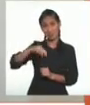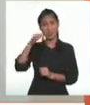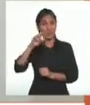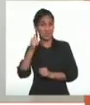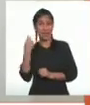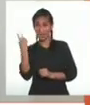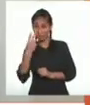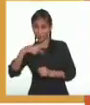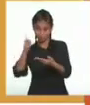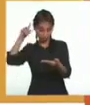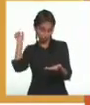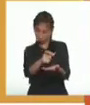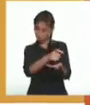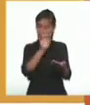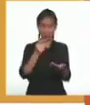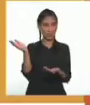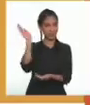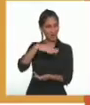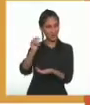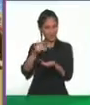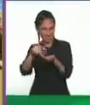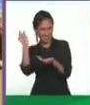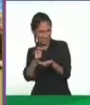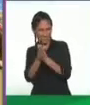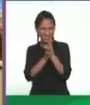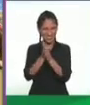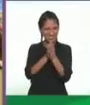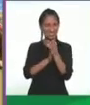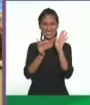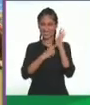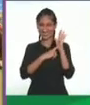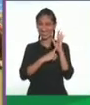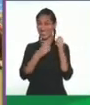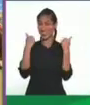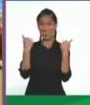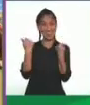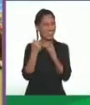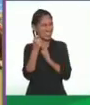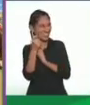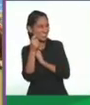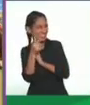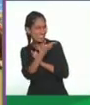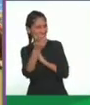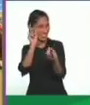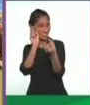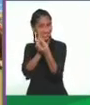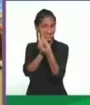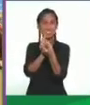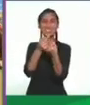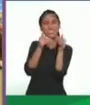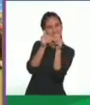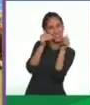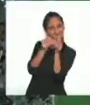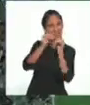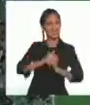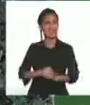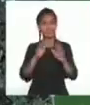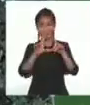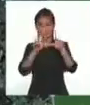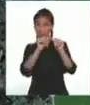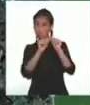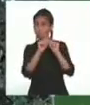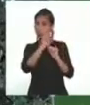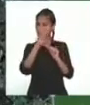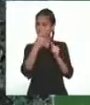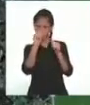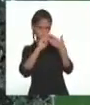pasa a los 2. Vamos, gadito, dame suerte. Uy, casi los alcanzo. Estamos juntitos. En el casillero 12